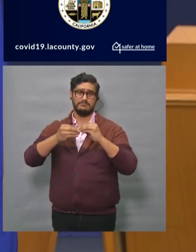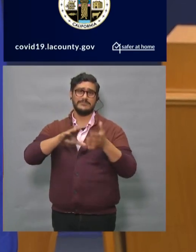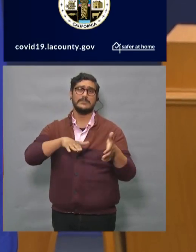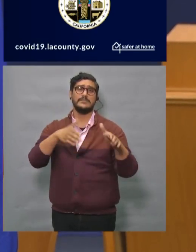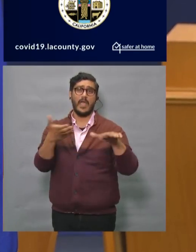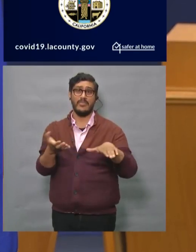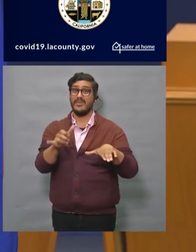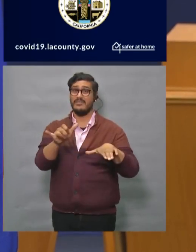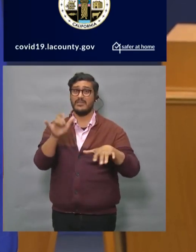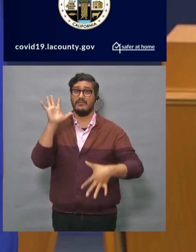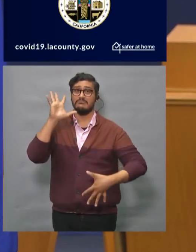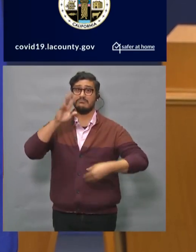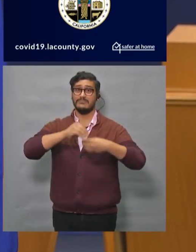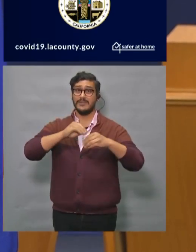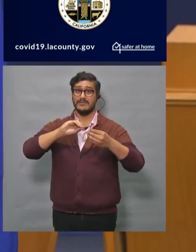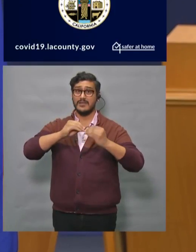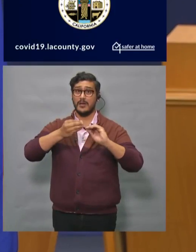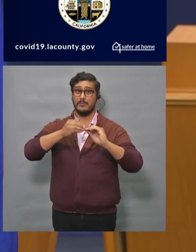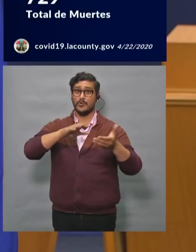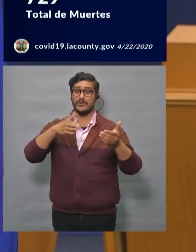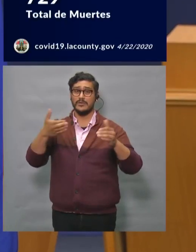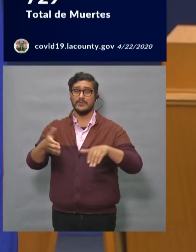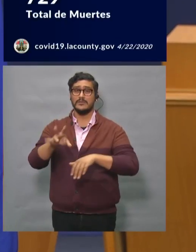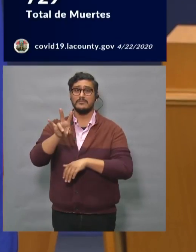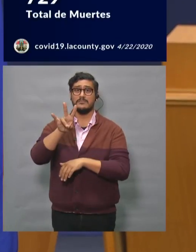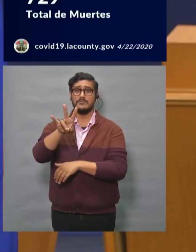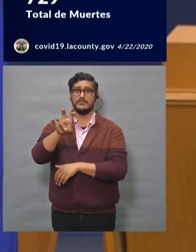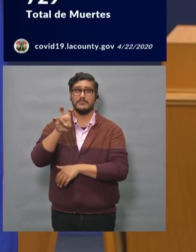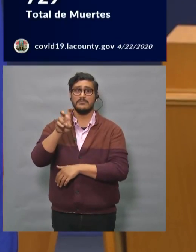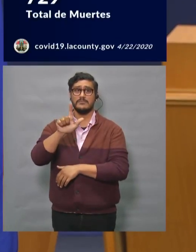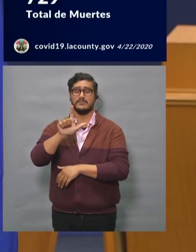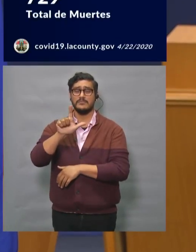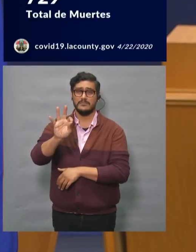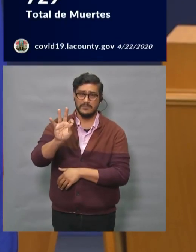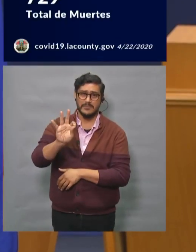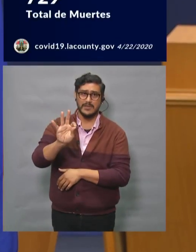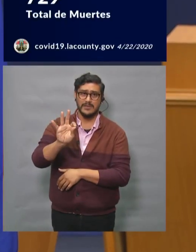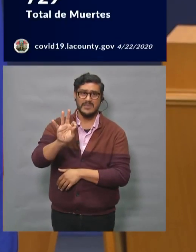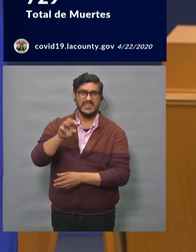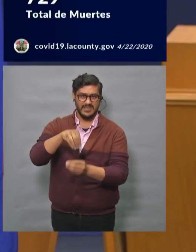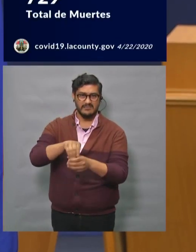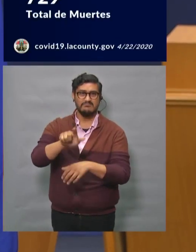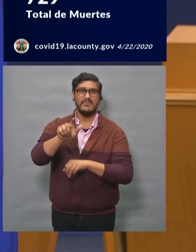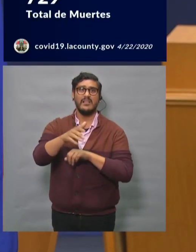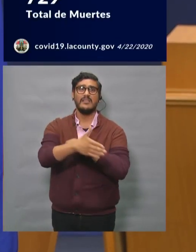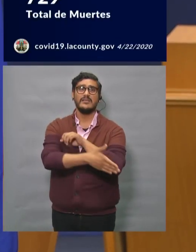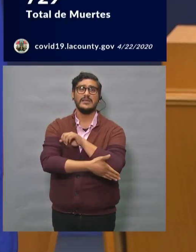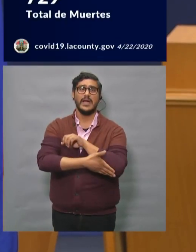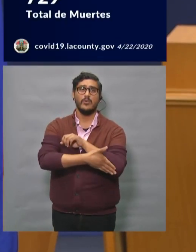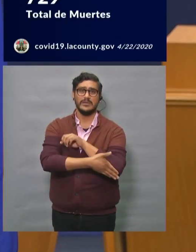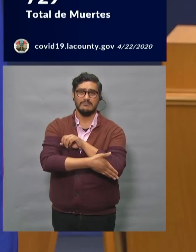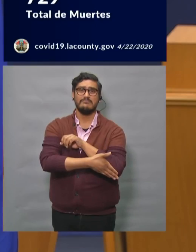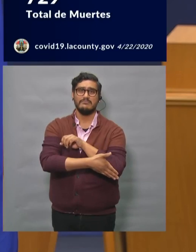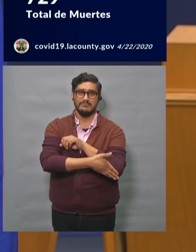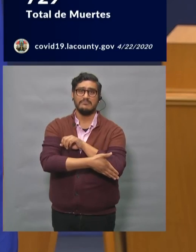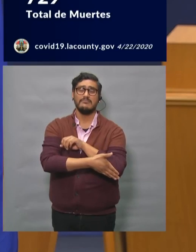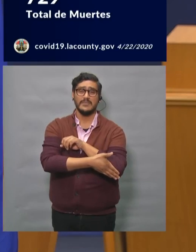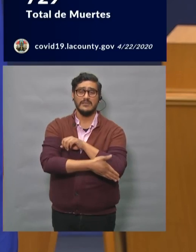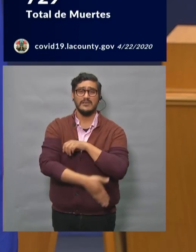Esto eleva el número total de muertes a 729 en el condado de Los Ángeles.